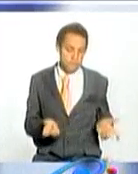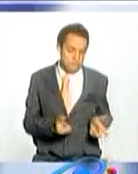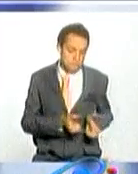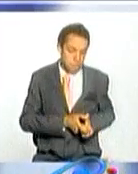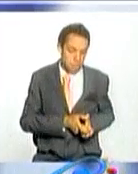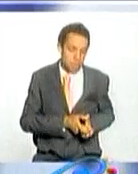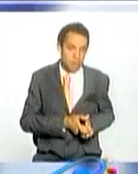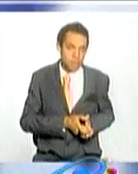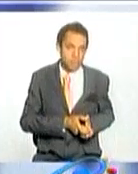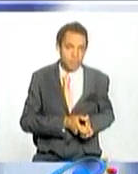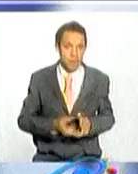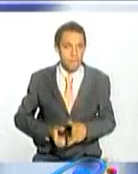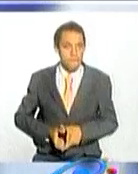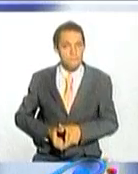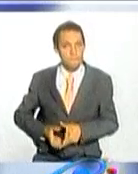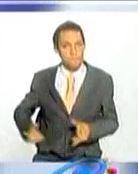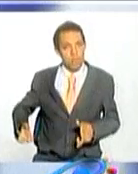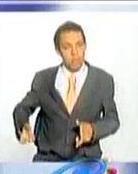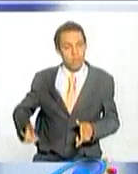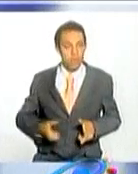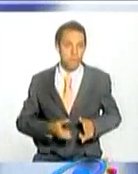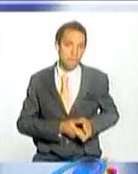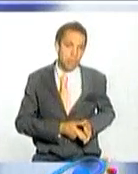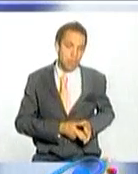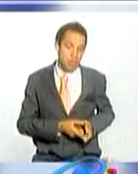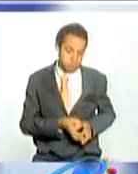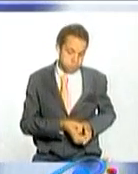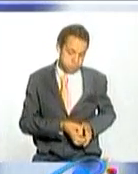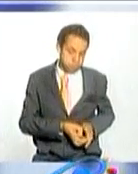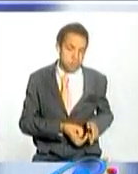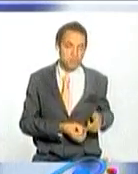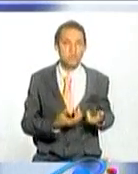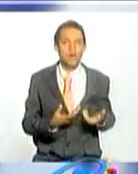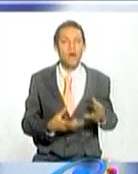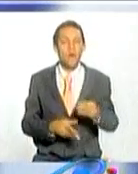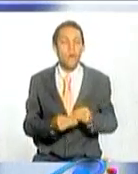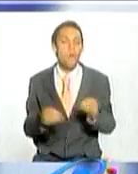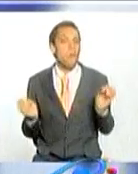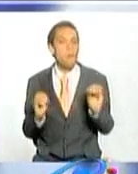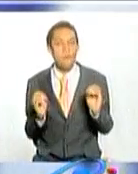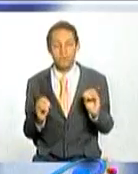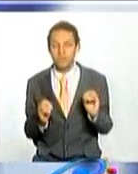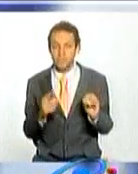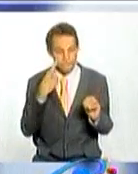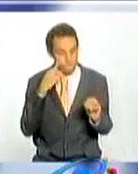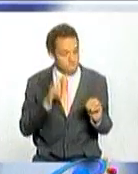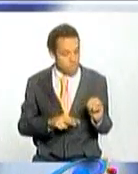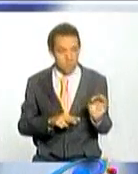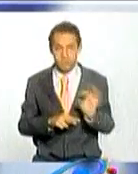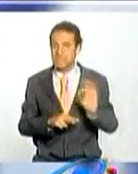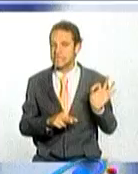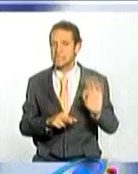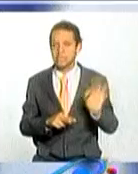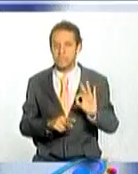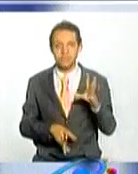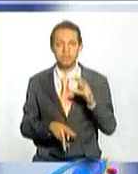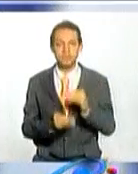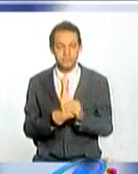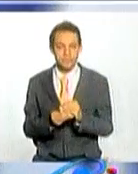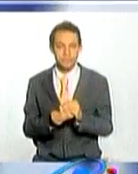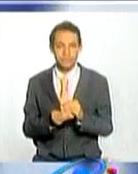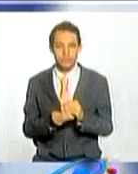que no se les desarrolló el riñón del otro lado, tampoco lo sabían. O no aparece el riñón y lo podemos encontrar, o bien que no